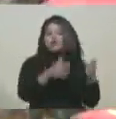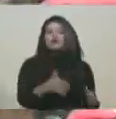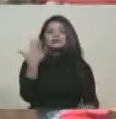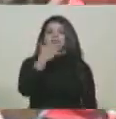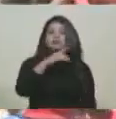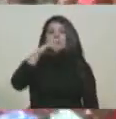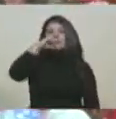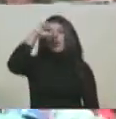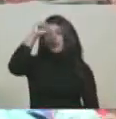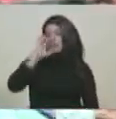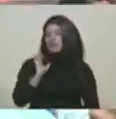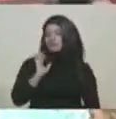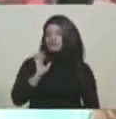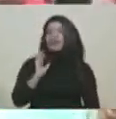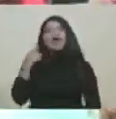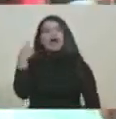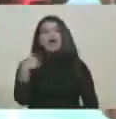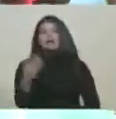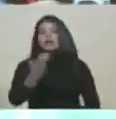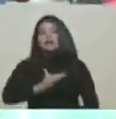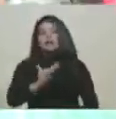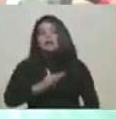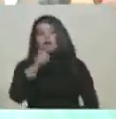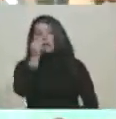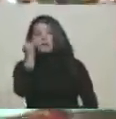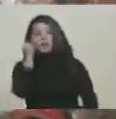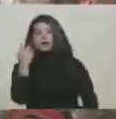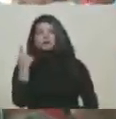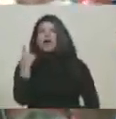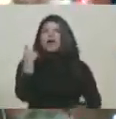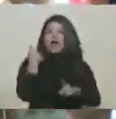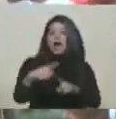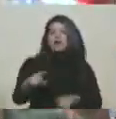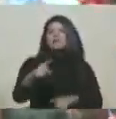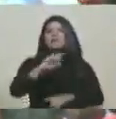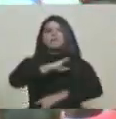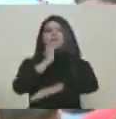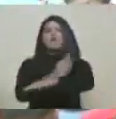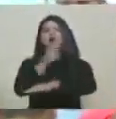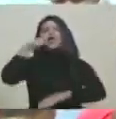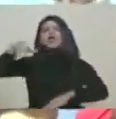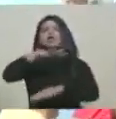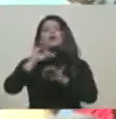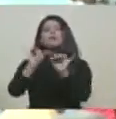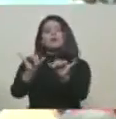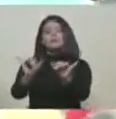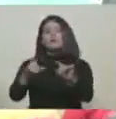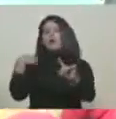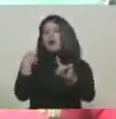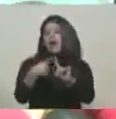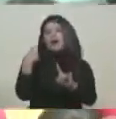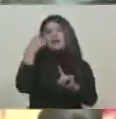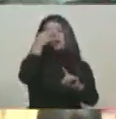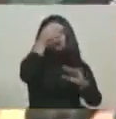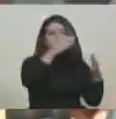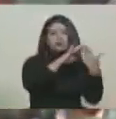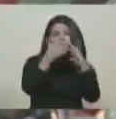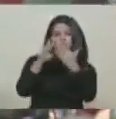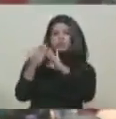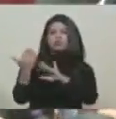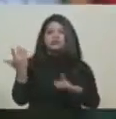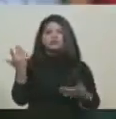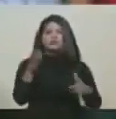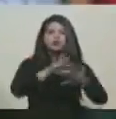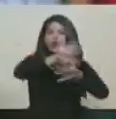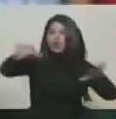Mora. Tenemos los alcaldes y alcaldesas. Tenemos el poder popular. Tenemos los consejos comunales y las comunas.